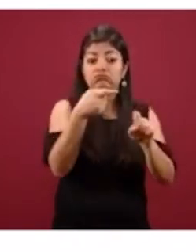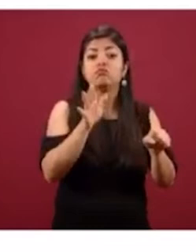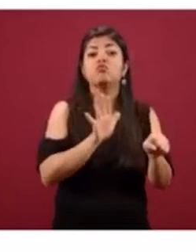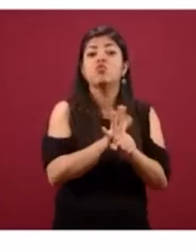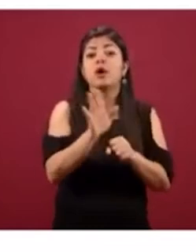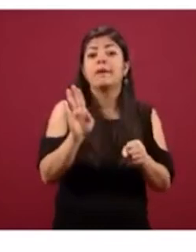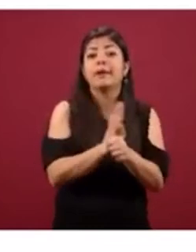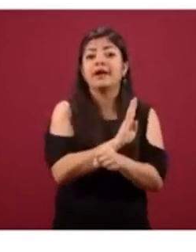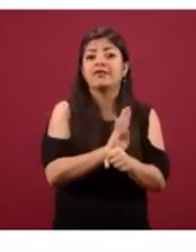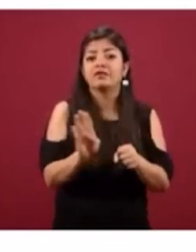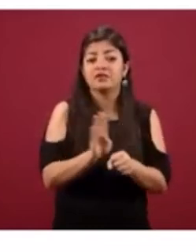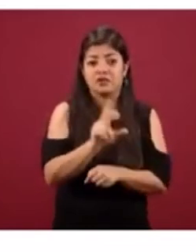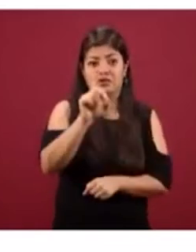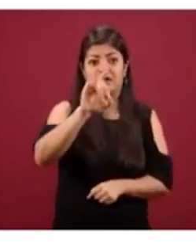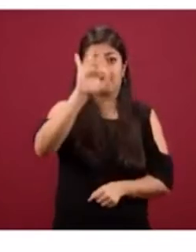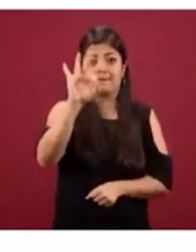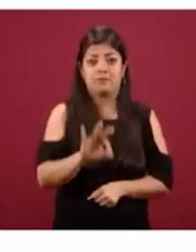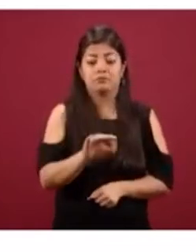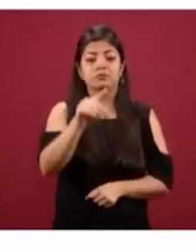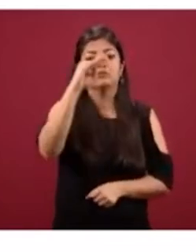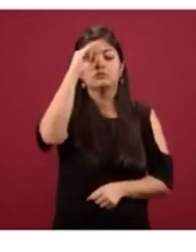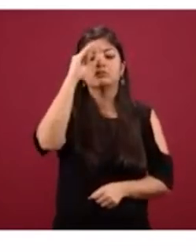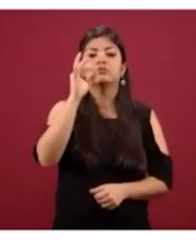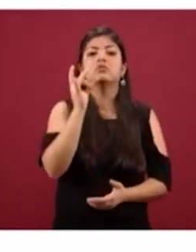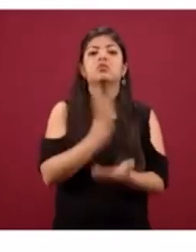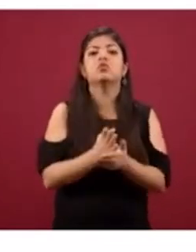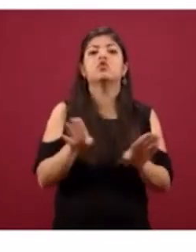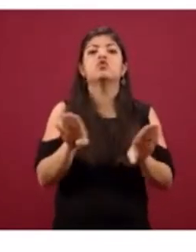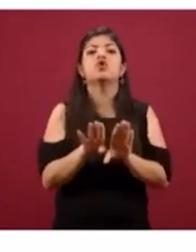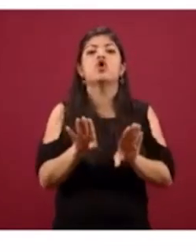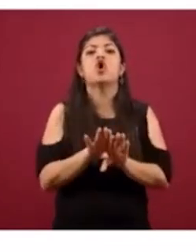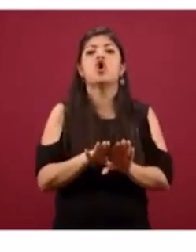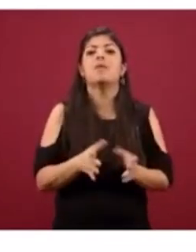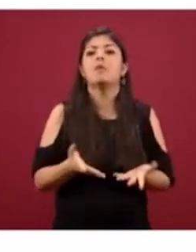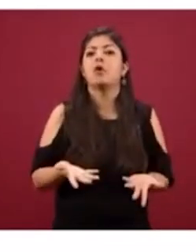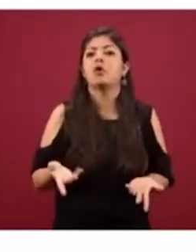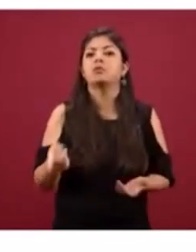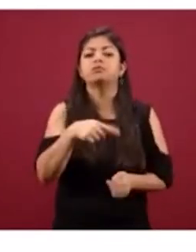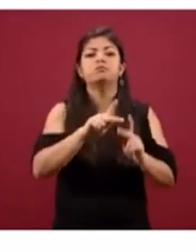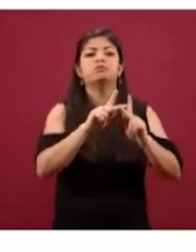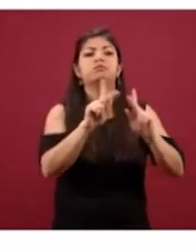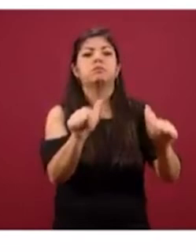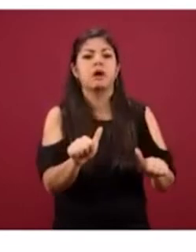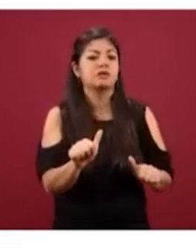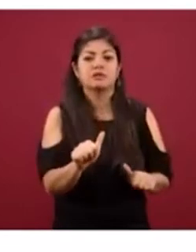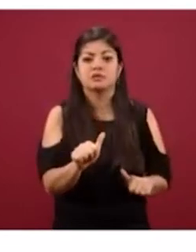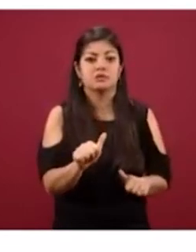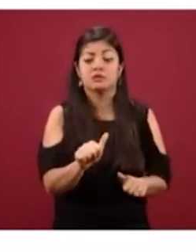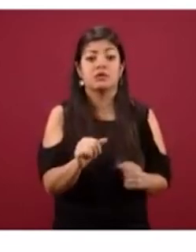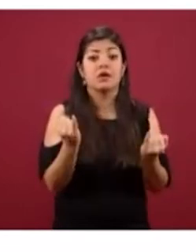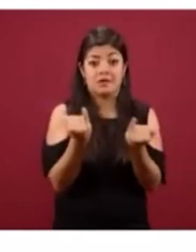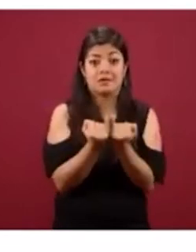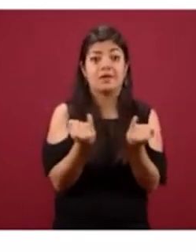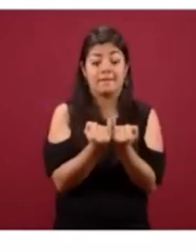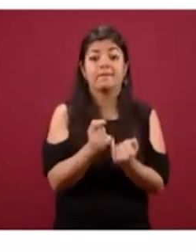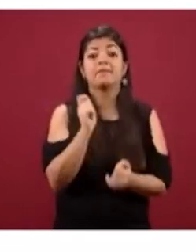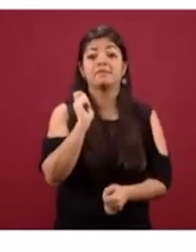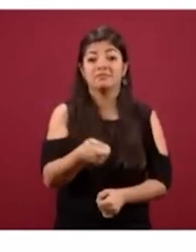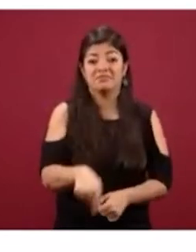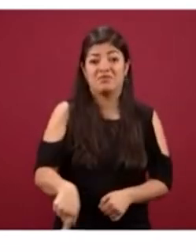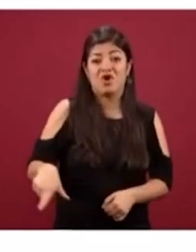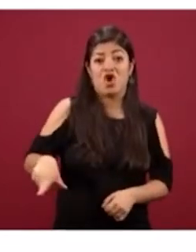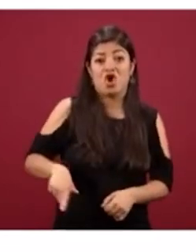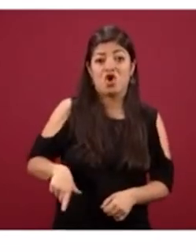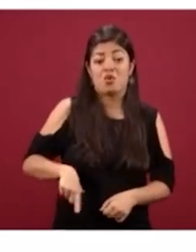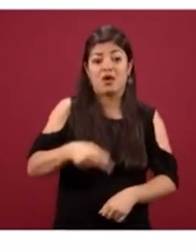30 por ciento no solamente porque habrá más paz social porque habrá un derecho con un gobierno honesto y un